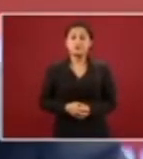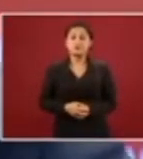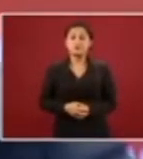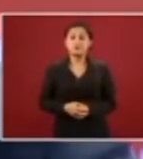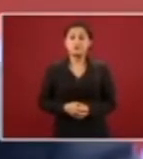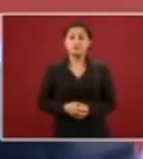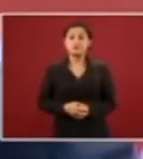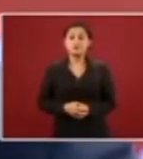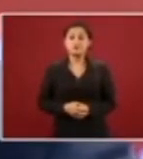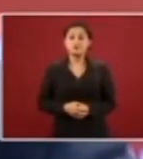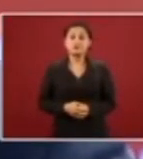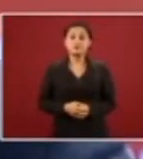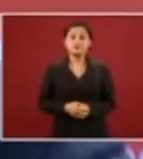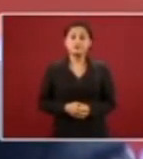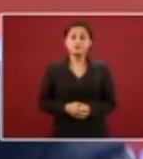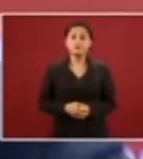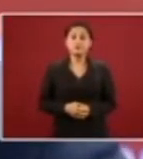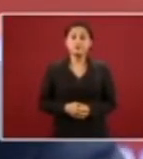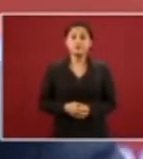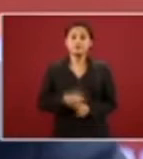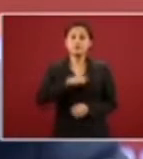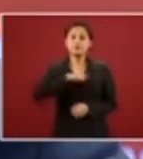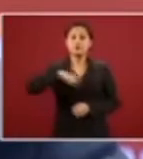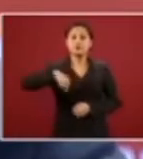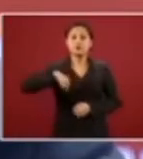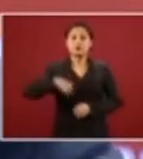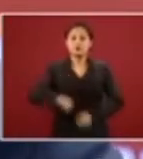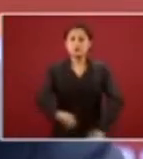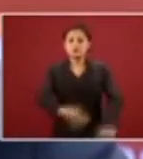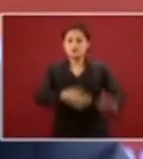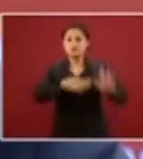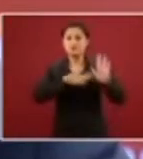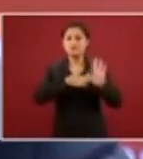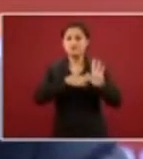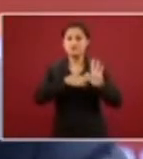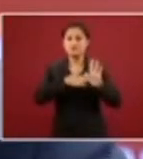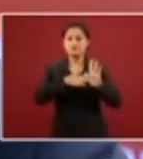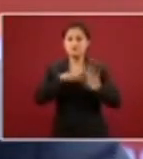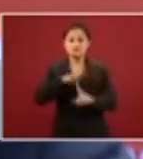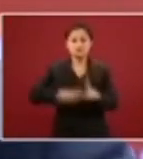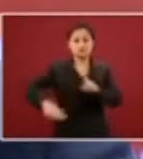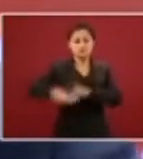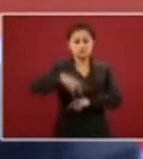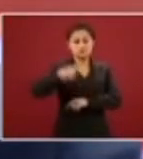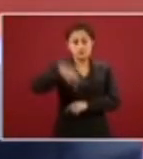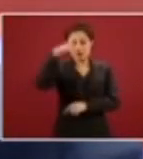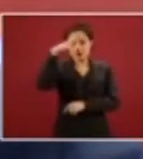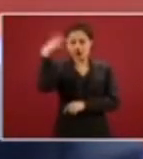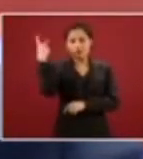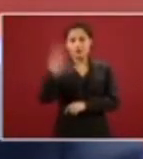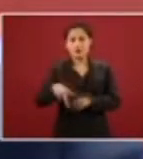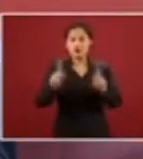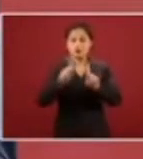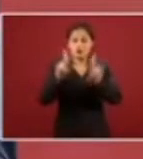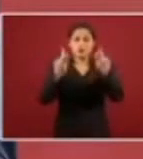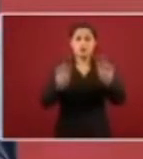Vamos a garantizar la paz y la tranquilidad en México.